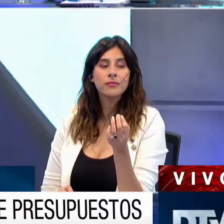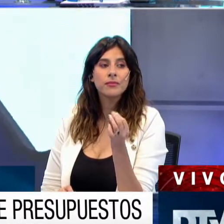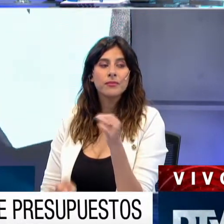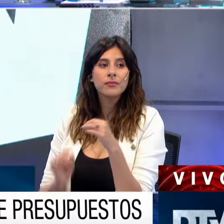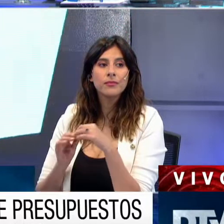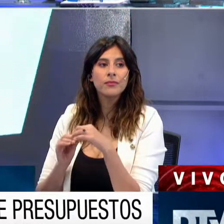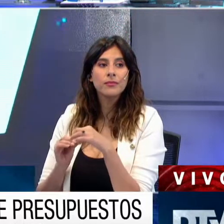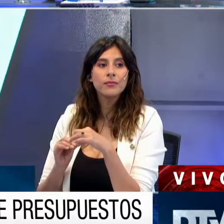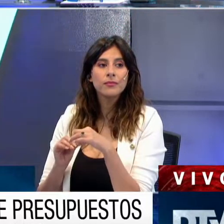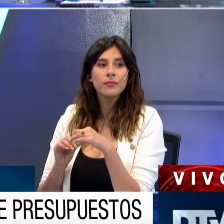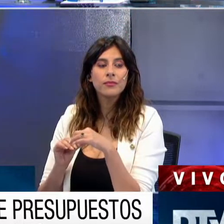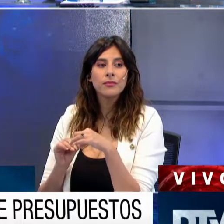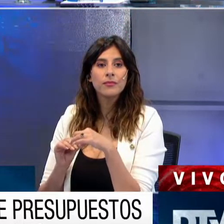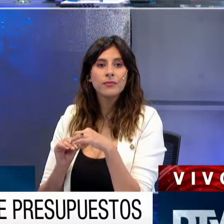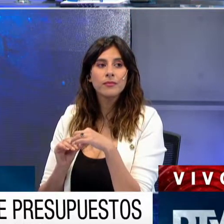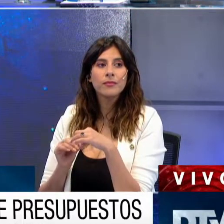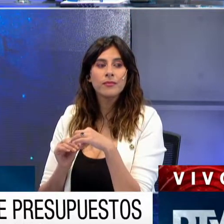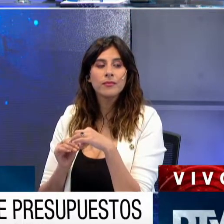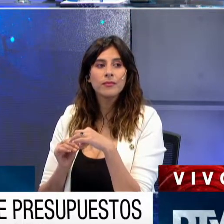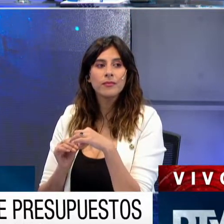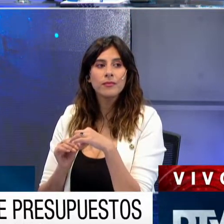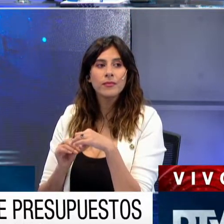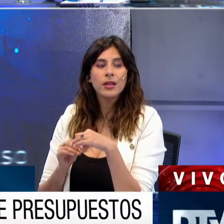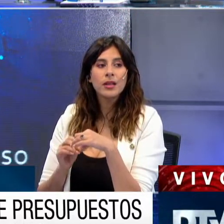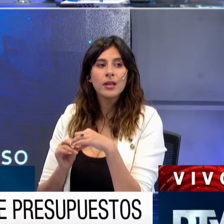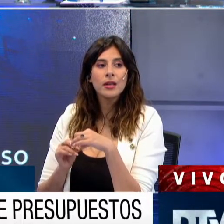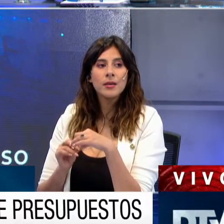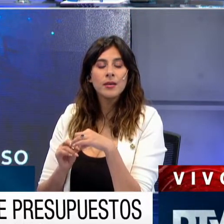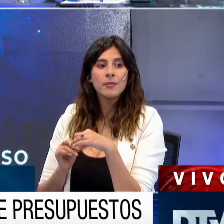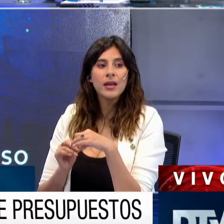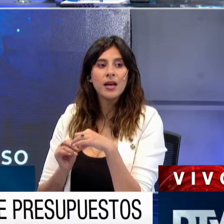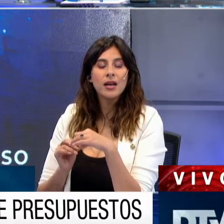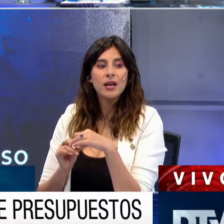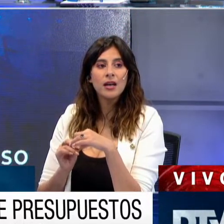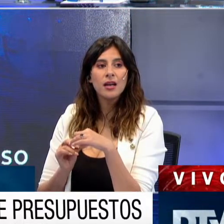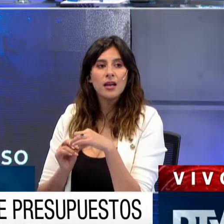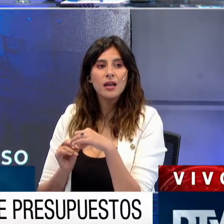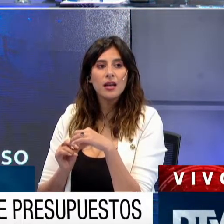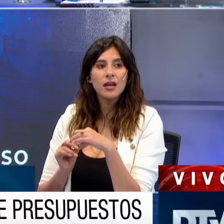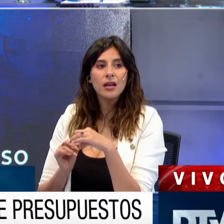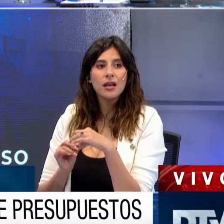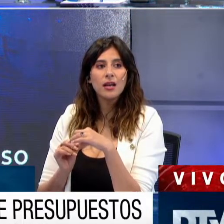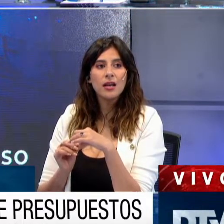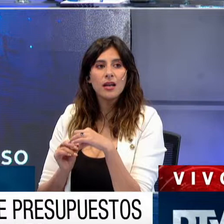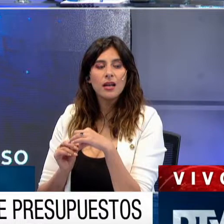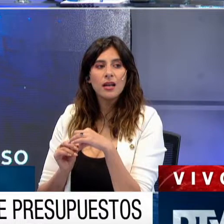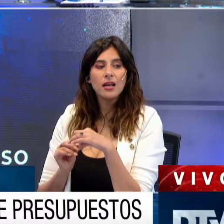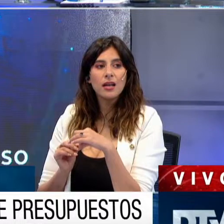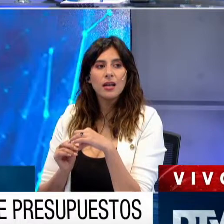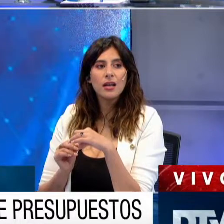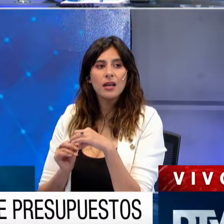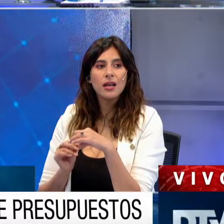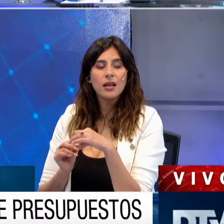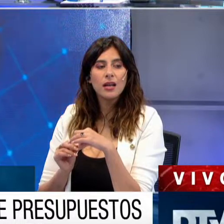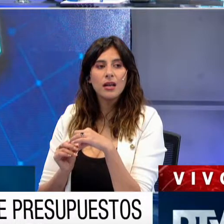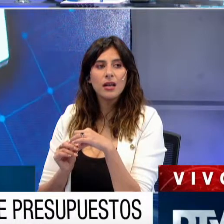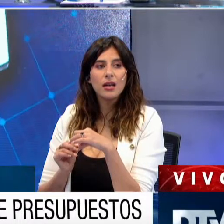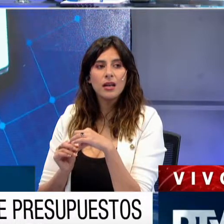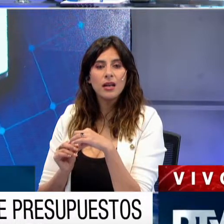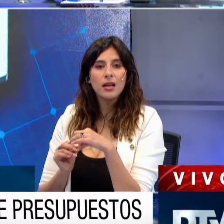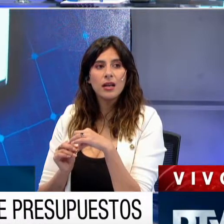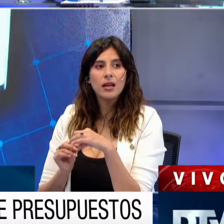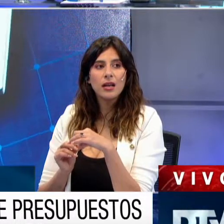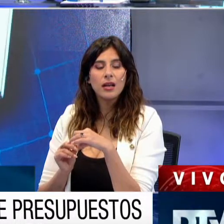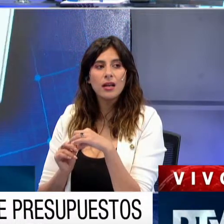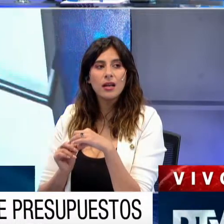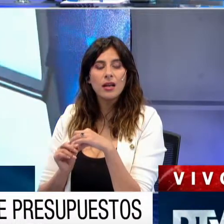haya dictamen por este proyecto de alcohol cero. Me parece que esto va a ser fundamental. Mirá, de cara también pensando en lo que hablaban también con Di Mauro,